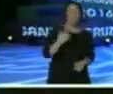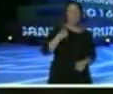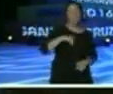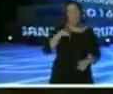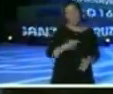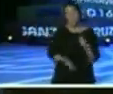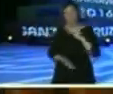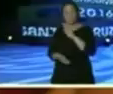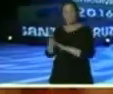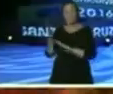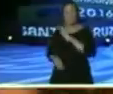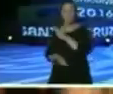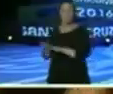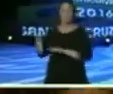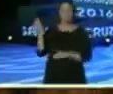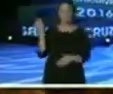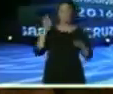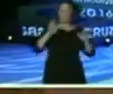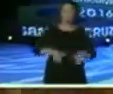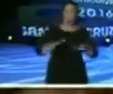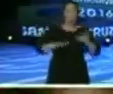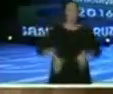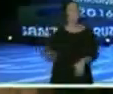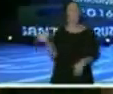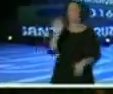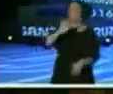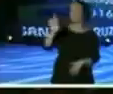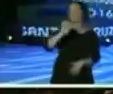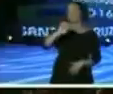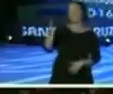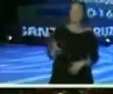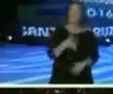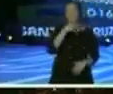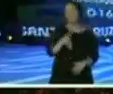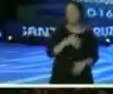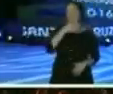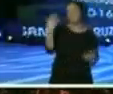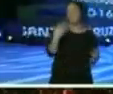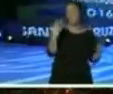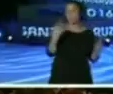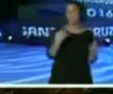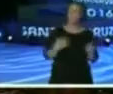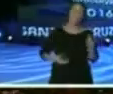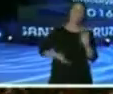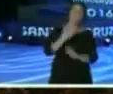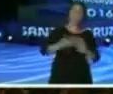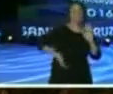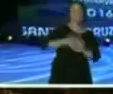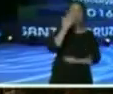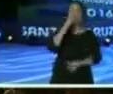nos vamos, no nos quedamos. Porque tenemos que marcharnos